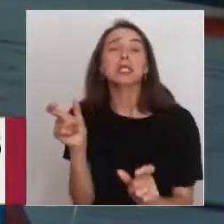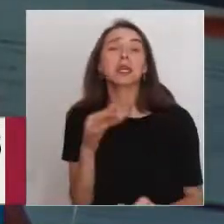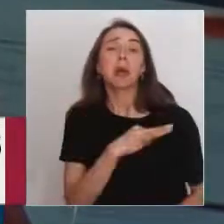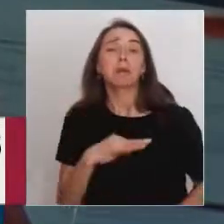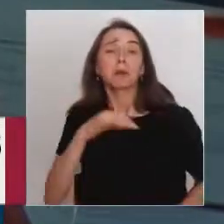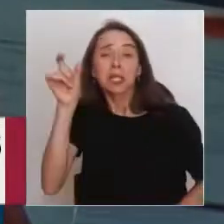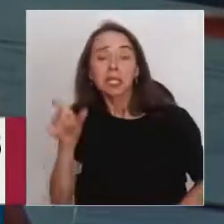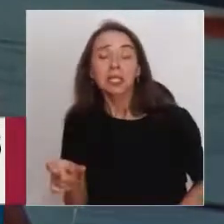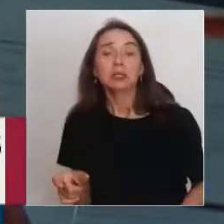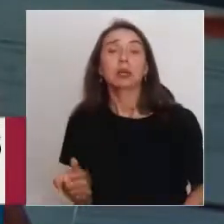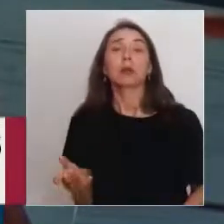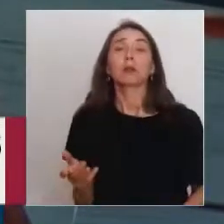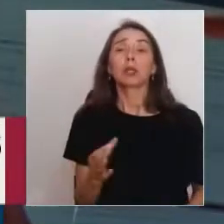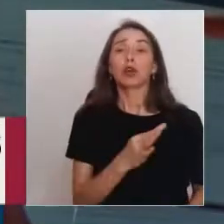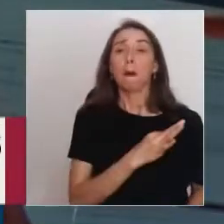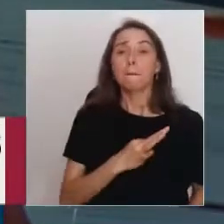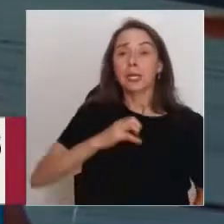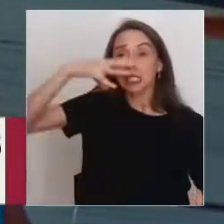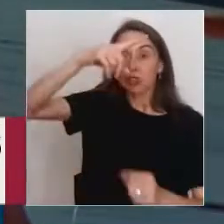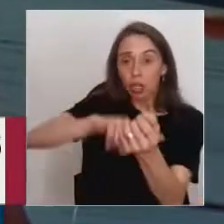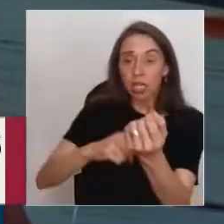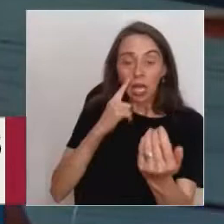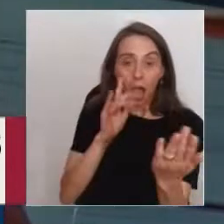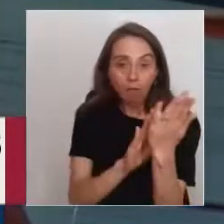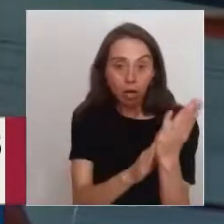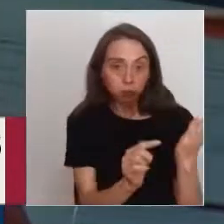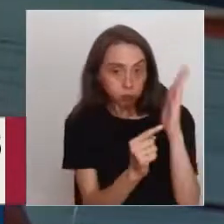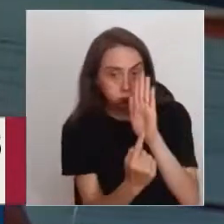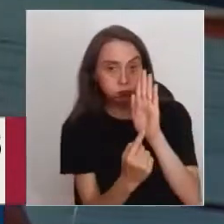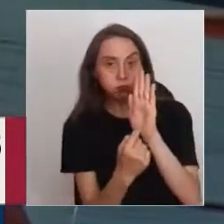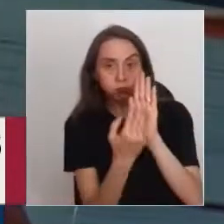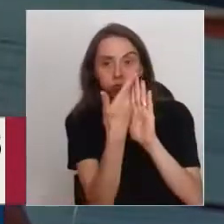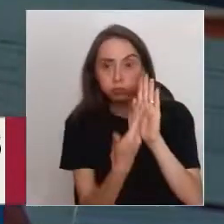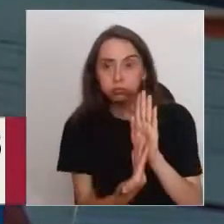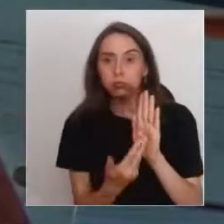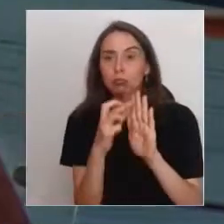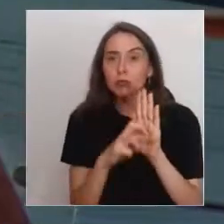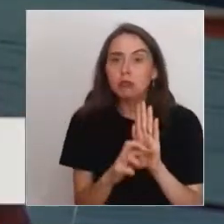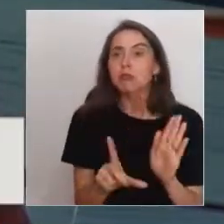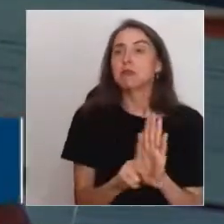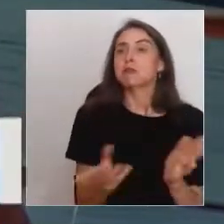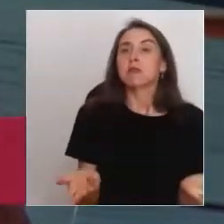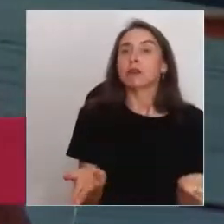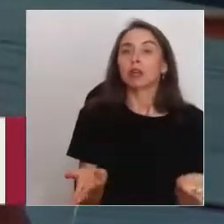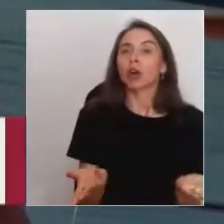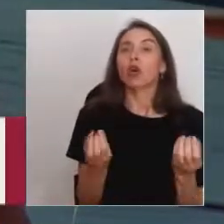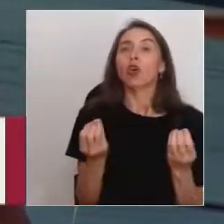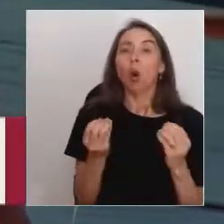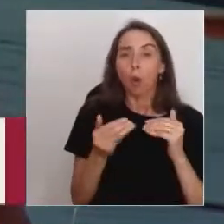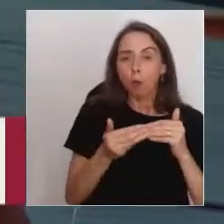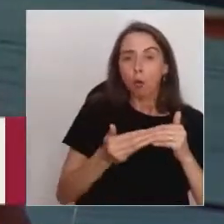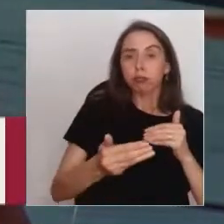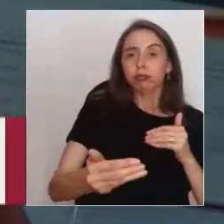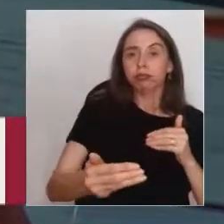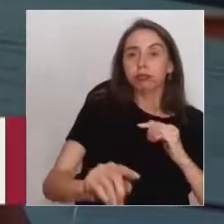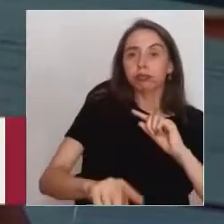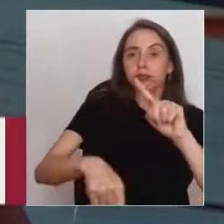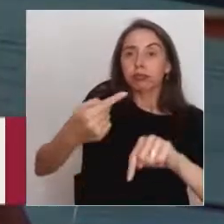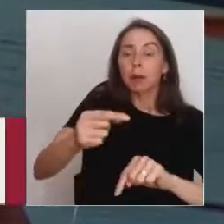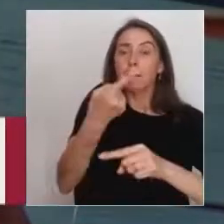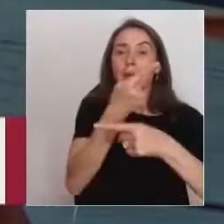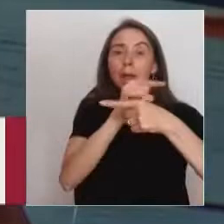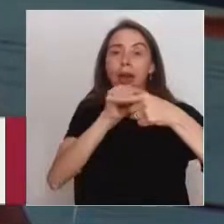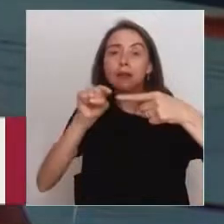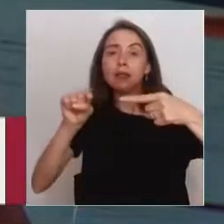energía que solucione la problemática que se pueda producir de aquí a los primeros días de